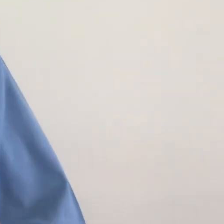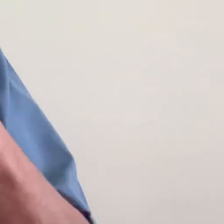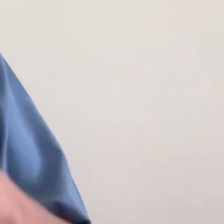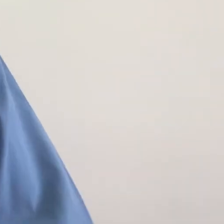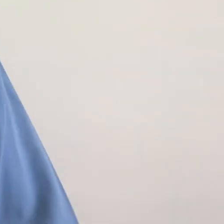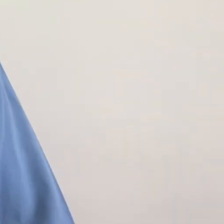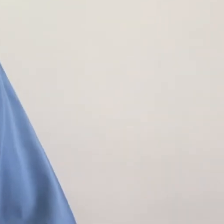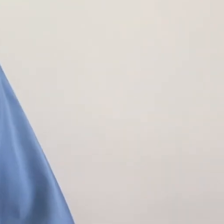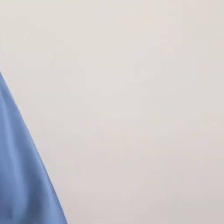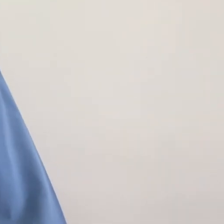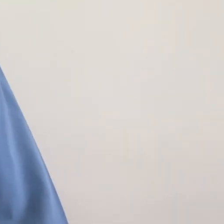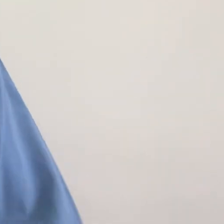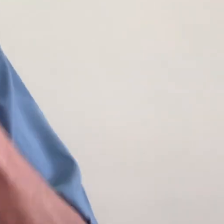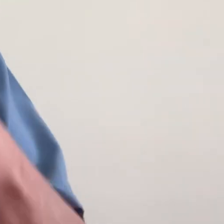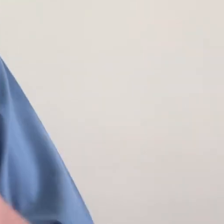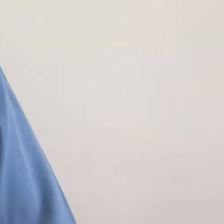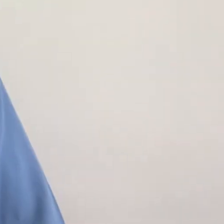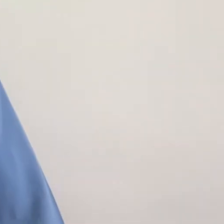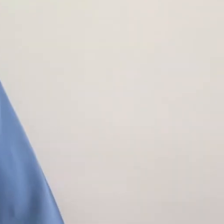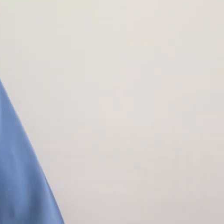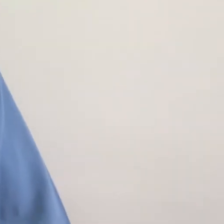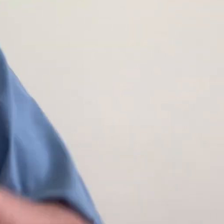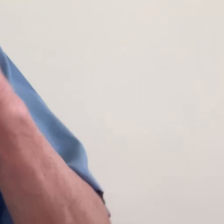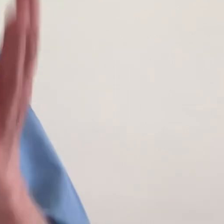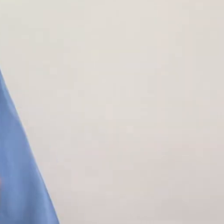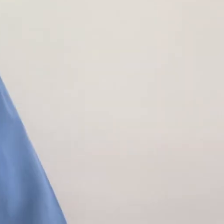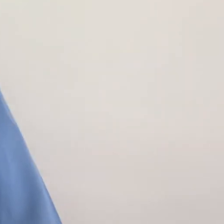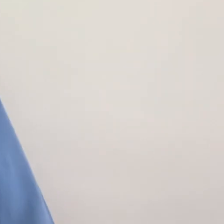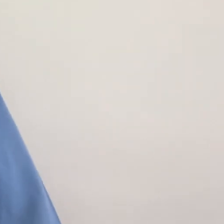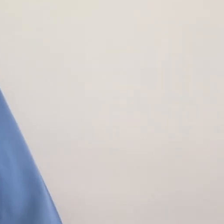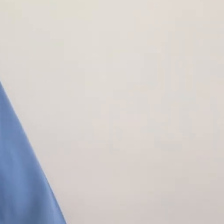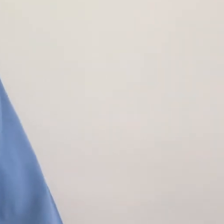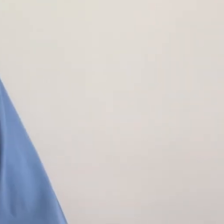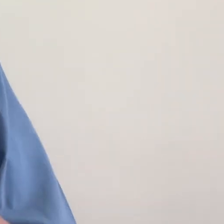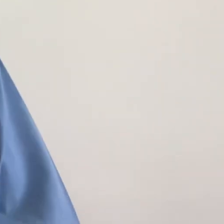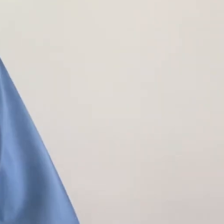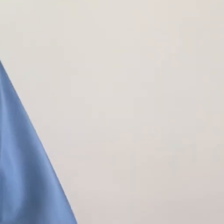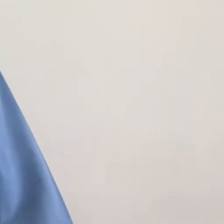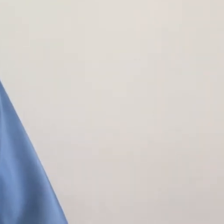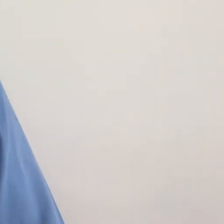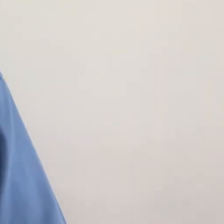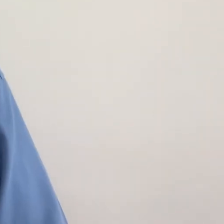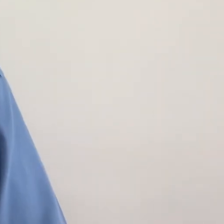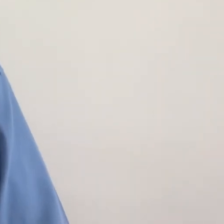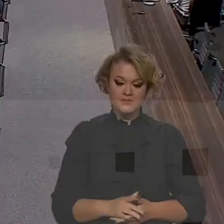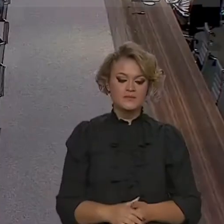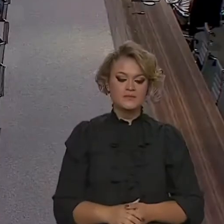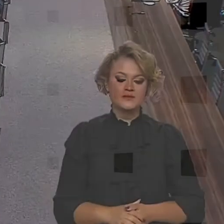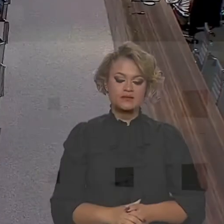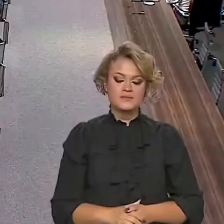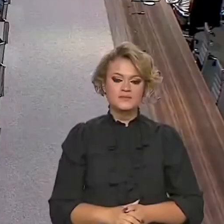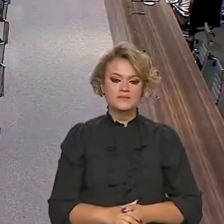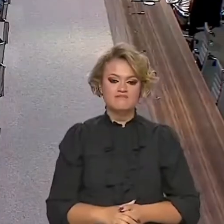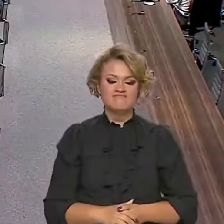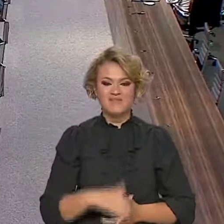reaccionarios y vinculados al narcotráfico para imponer su orden. En este contexto tiene décadas el Plan Colombia. Y en